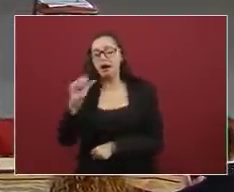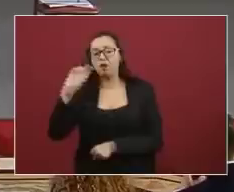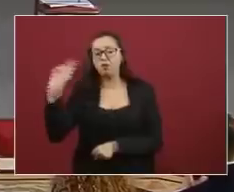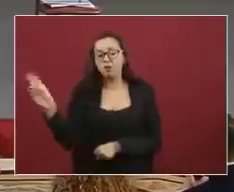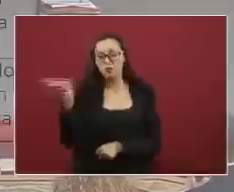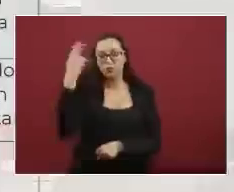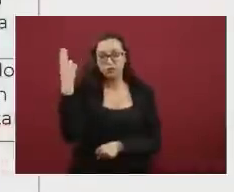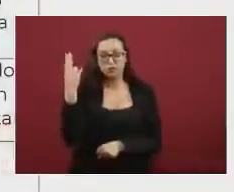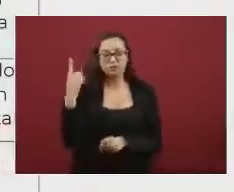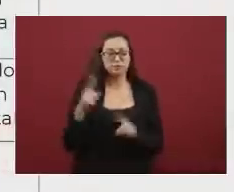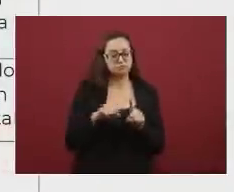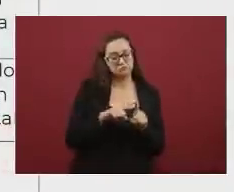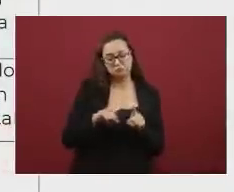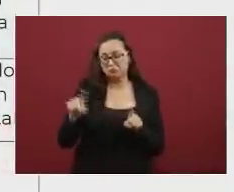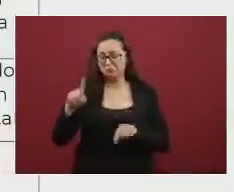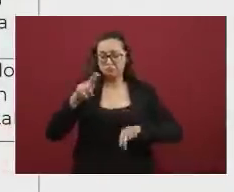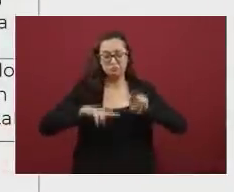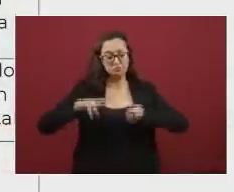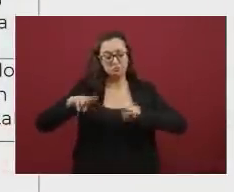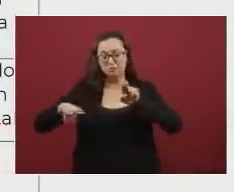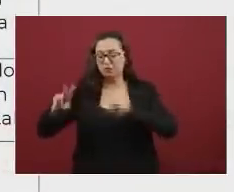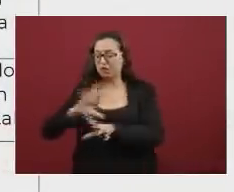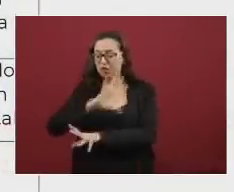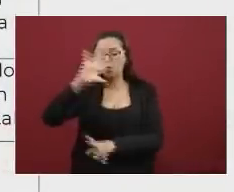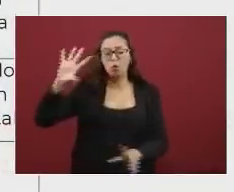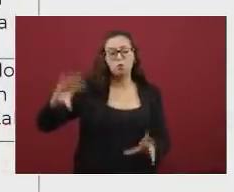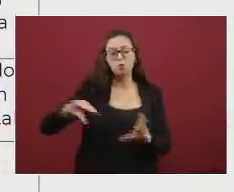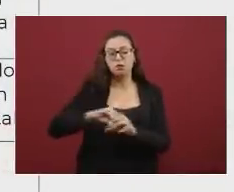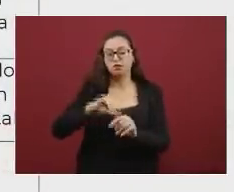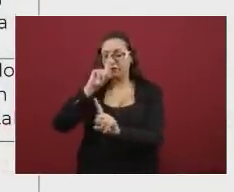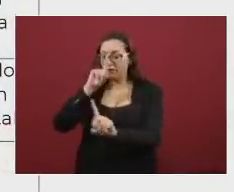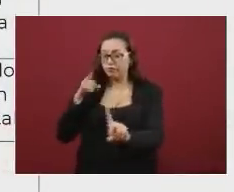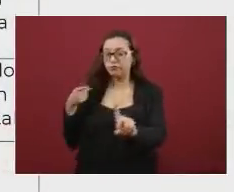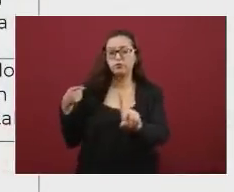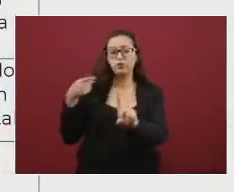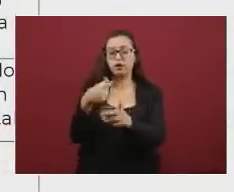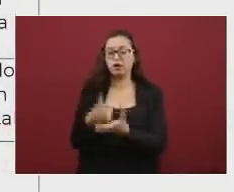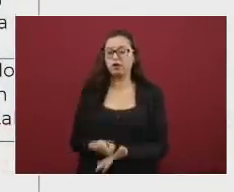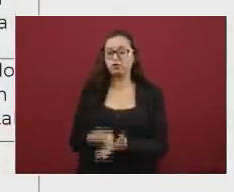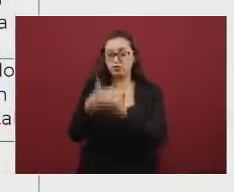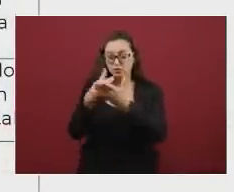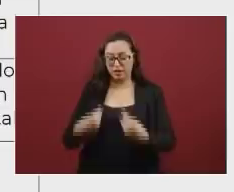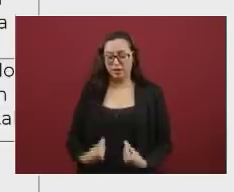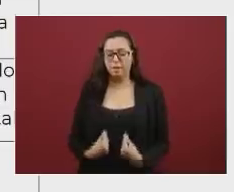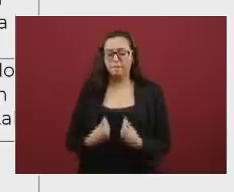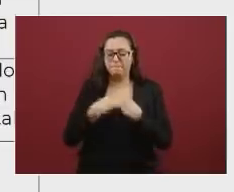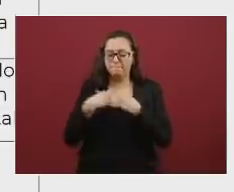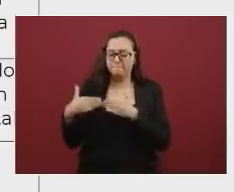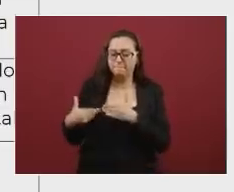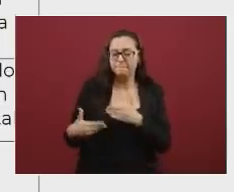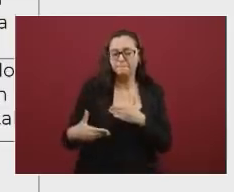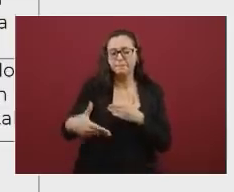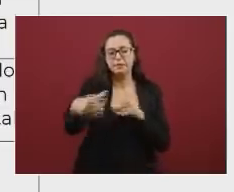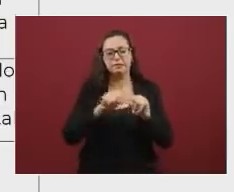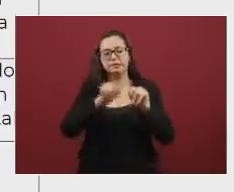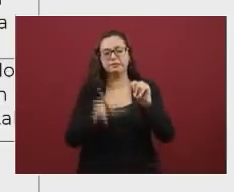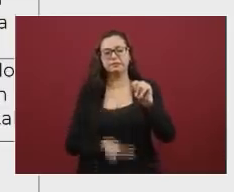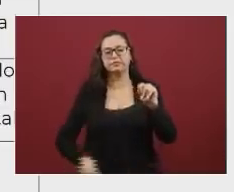desde inicial hasta superior, enfocada para la vida y para el desarrollo